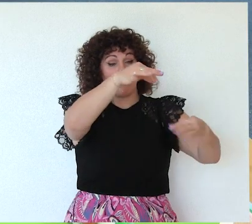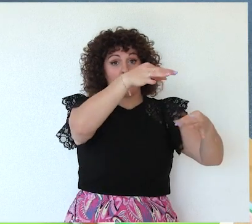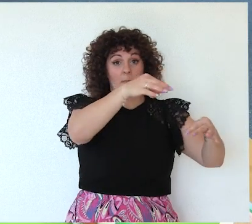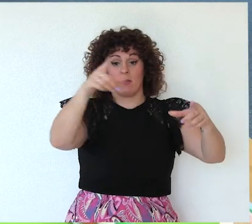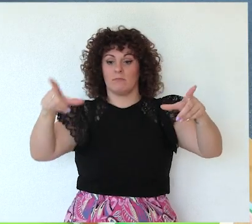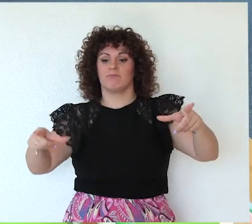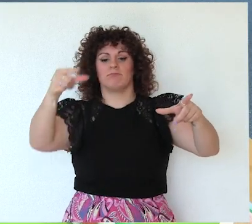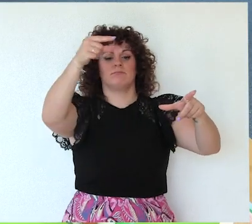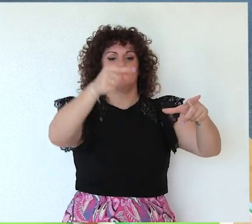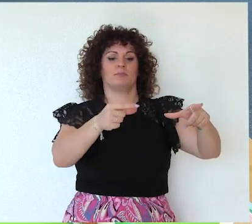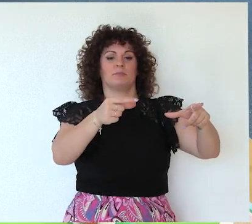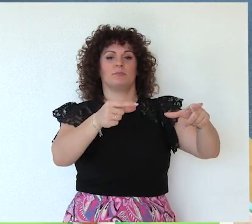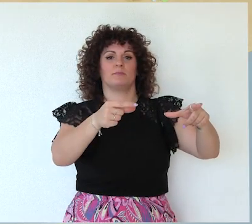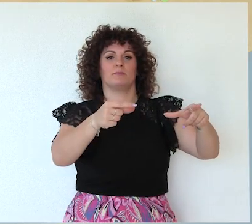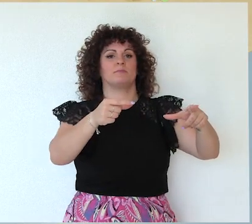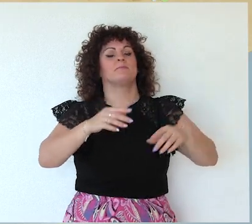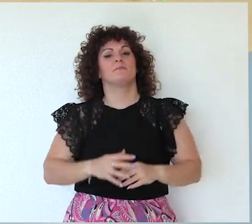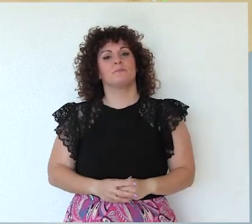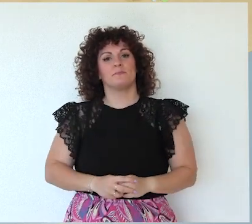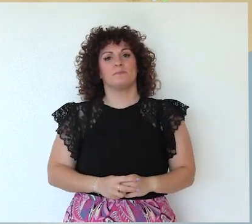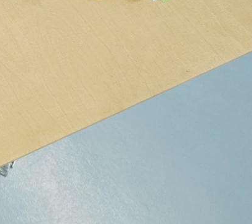Pegaremos al papel.